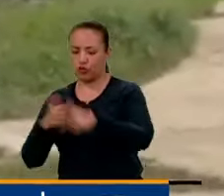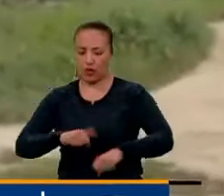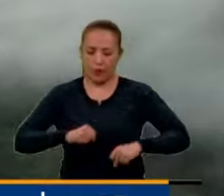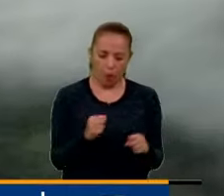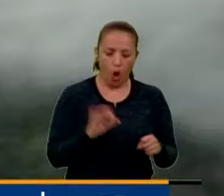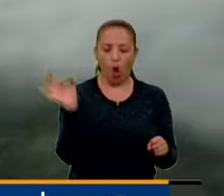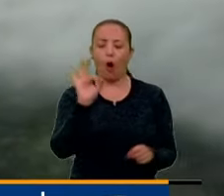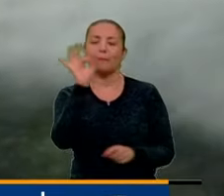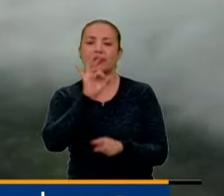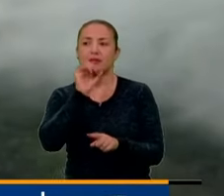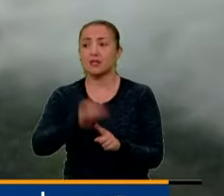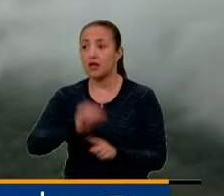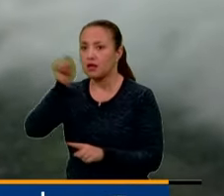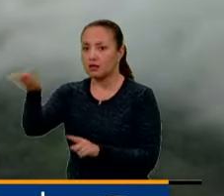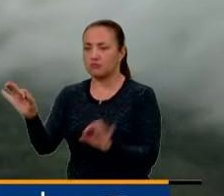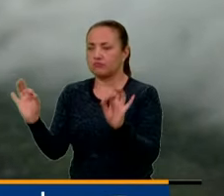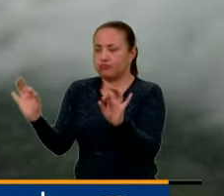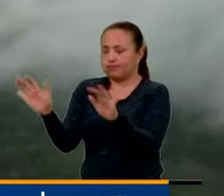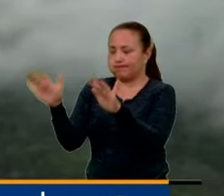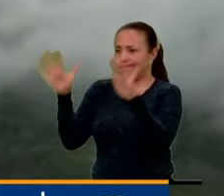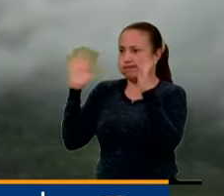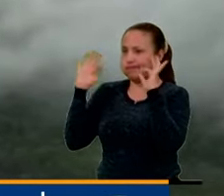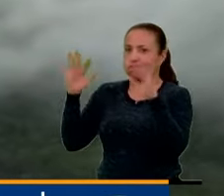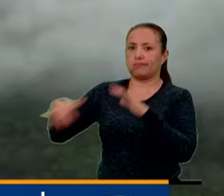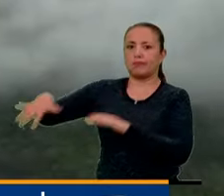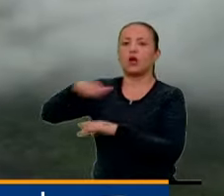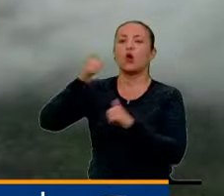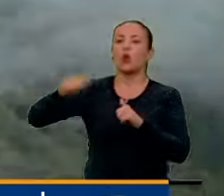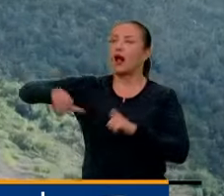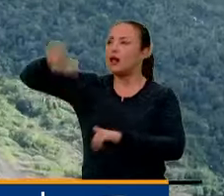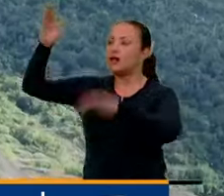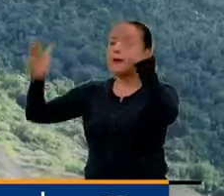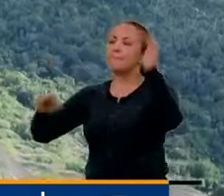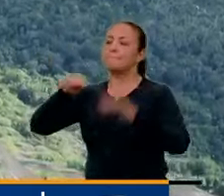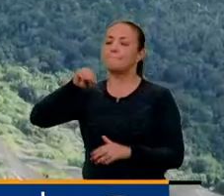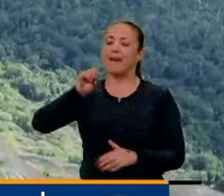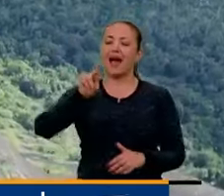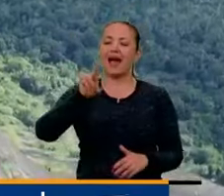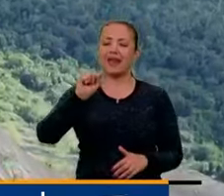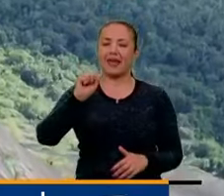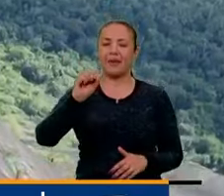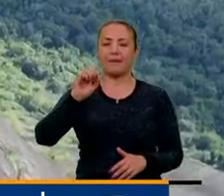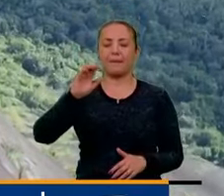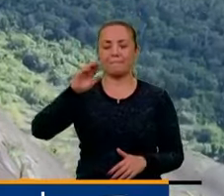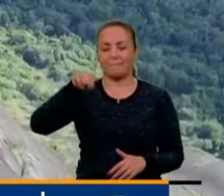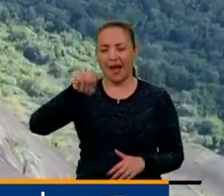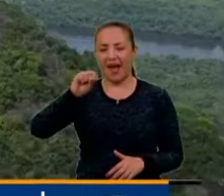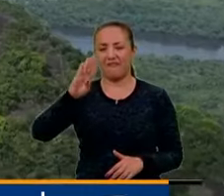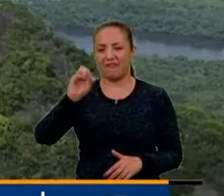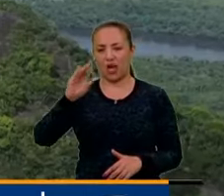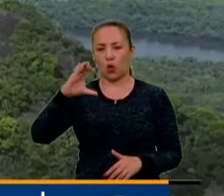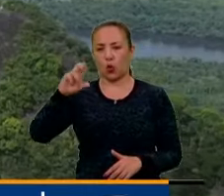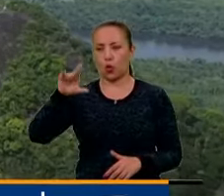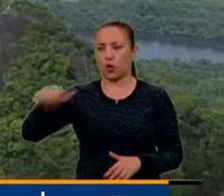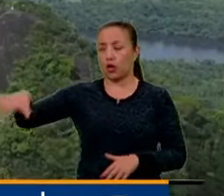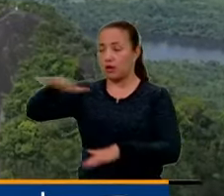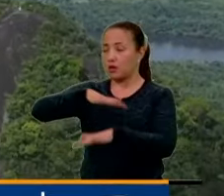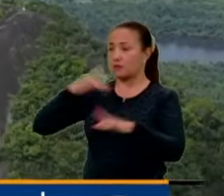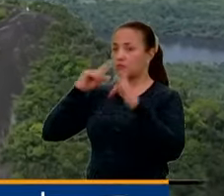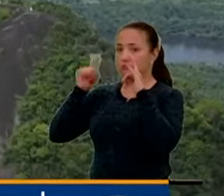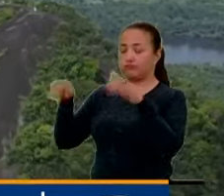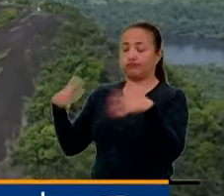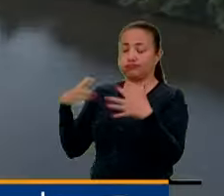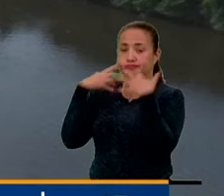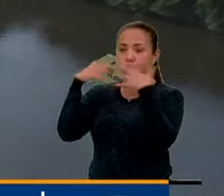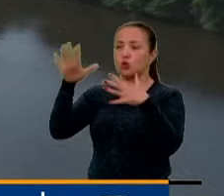destino exótico que tiene entre sus atractivos los cerros de Mavecure, una formación geológica que regala una imponente vista de la